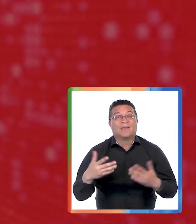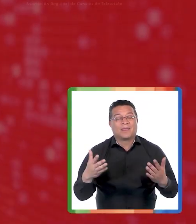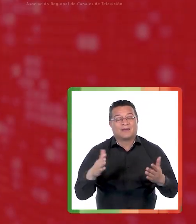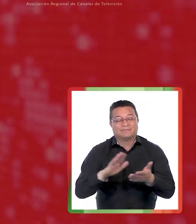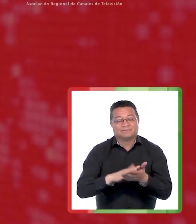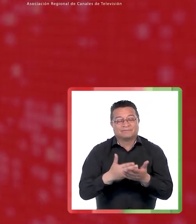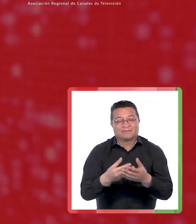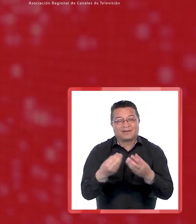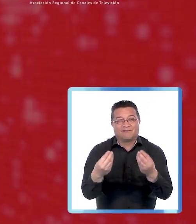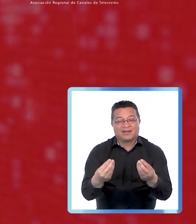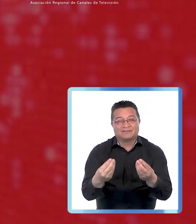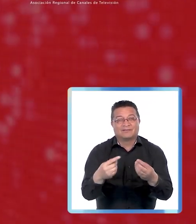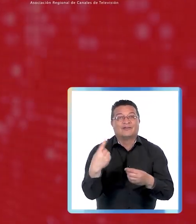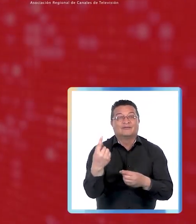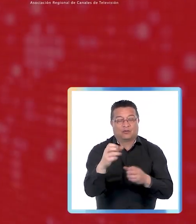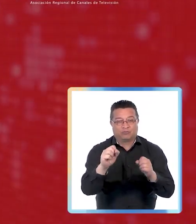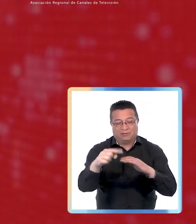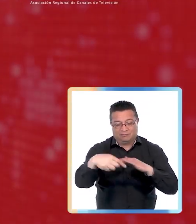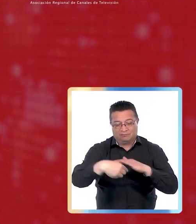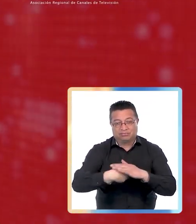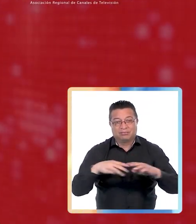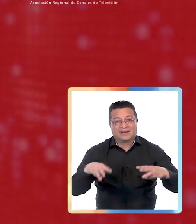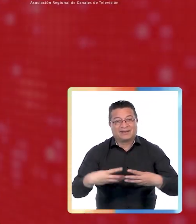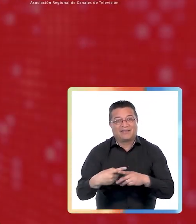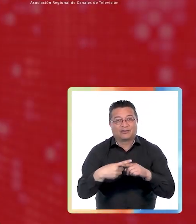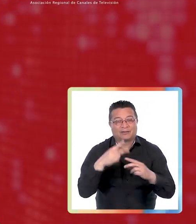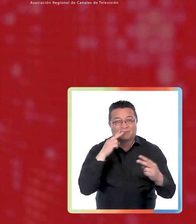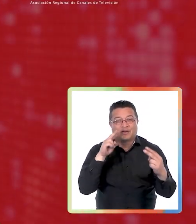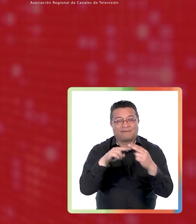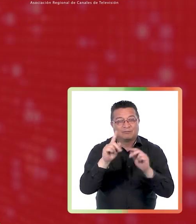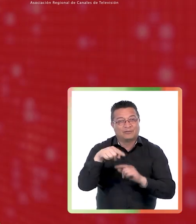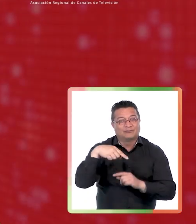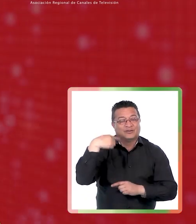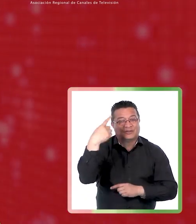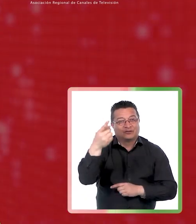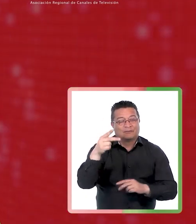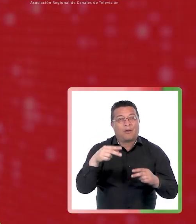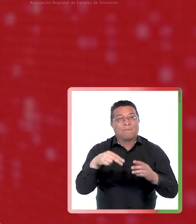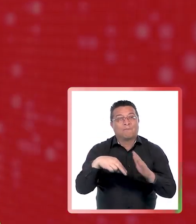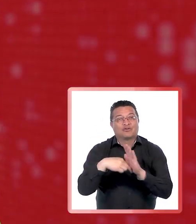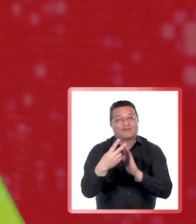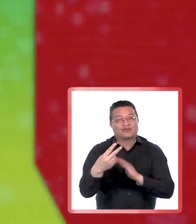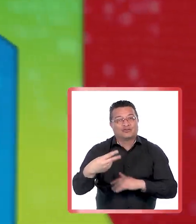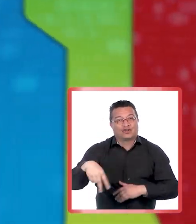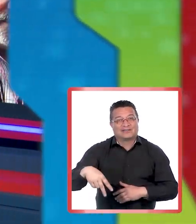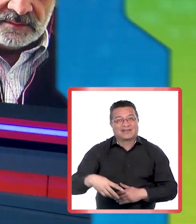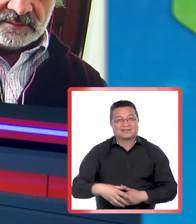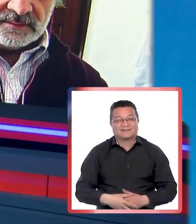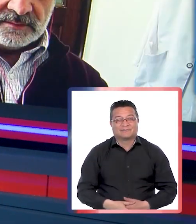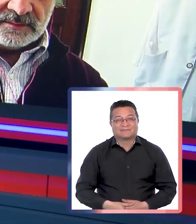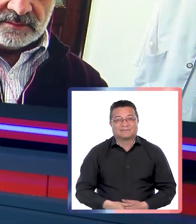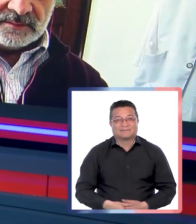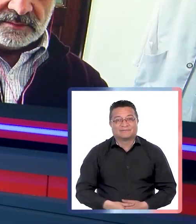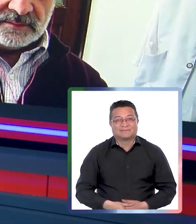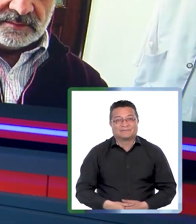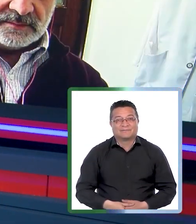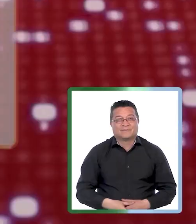www.portavoznoticias.cl. Que estén muy bien, también nos pueden encontrar en redes sociales y nos vemos en una nueva edición de Portavoz Noticias.